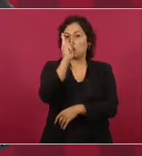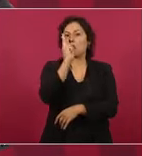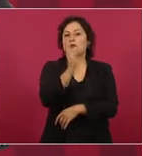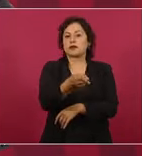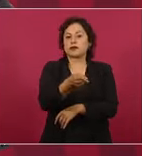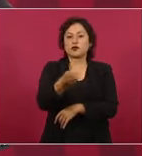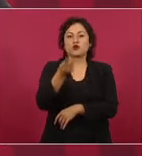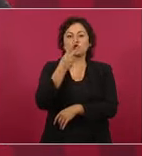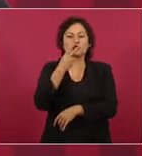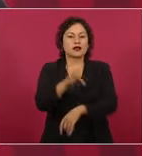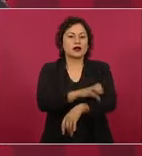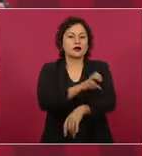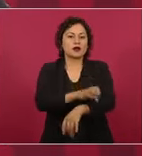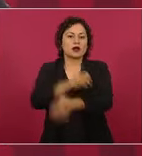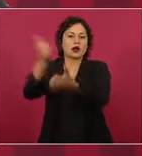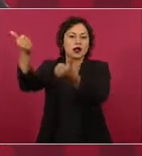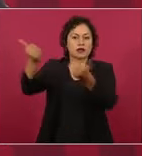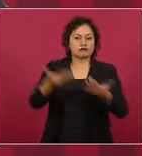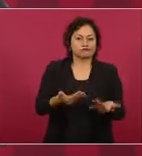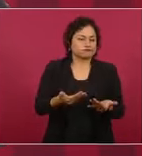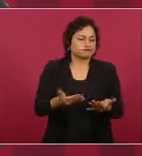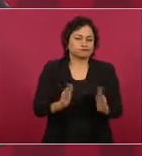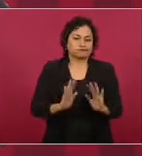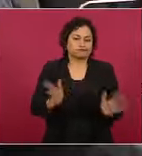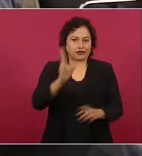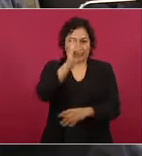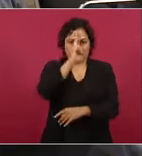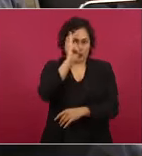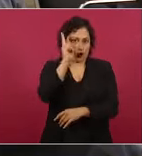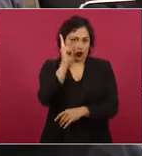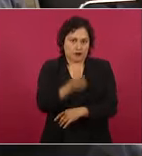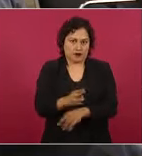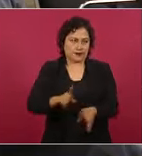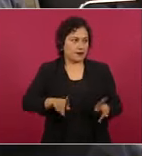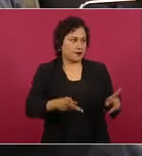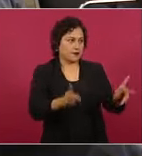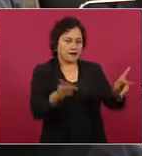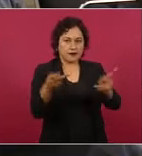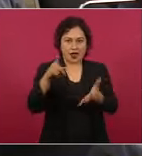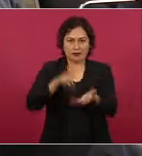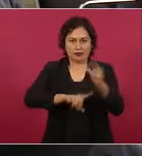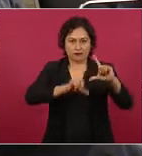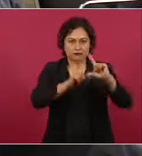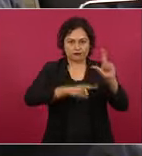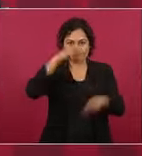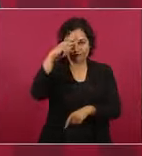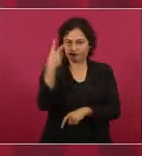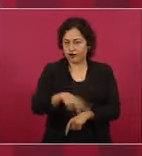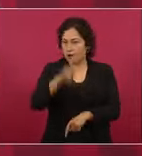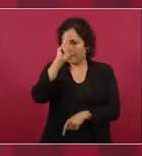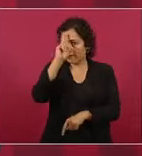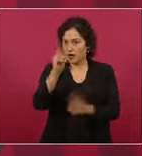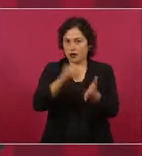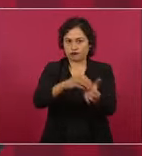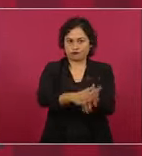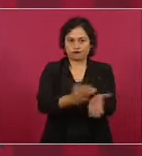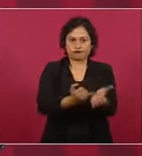cigarros electrónicos. Esto es que ya estará prohibida su comercialización en el país. Ese amparo era contra